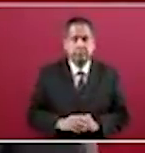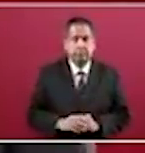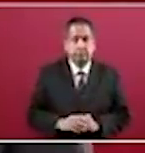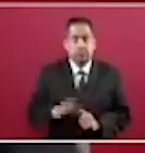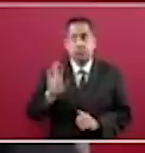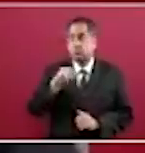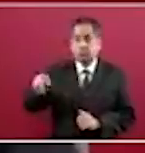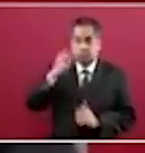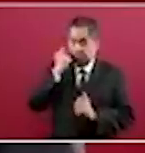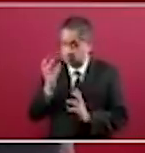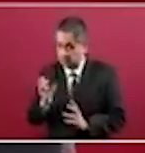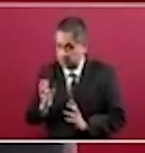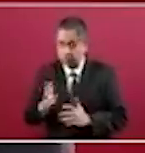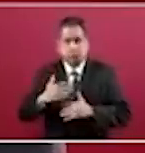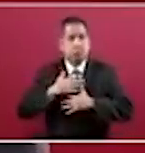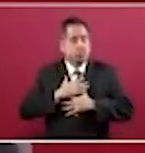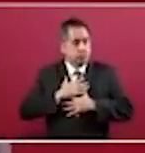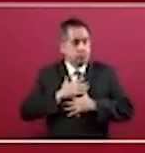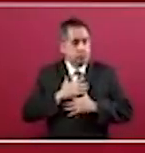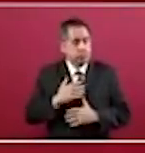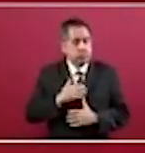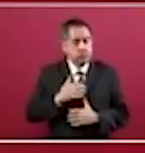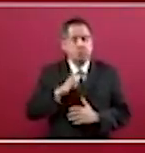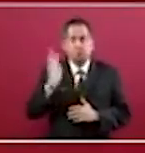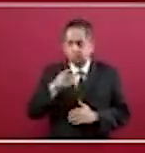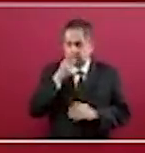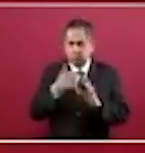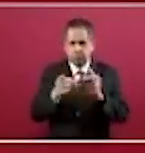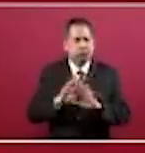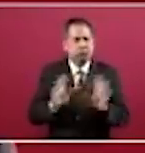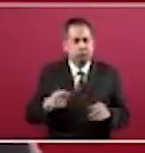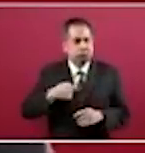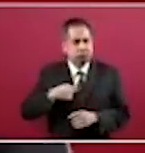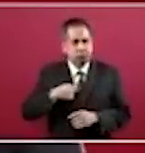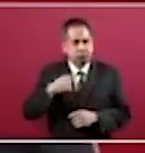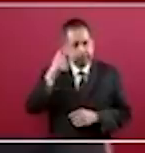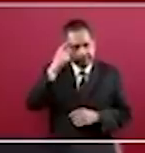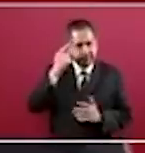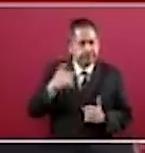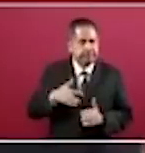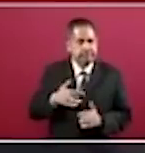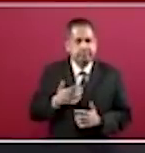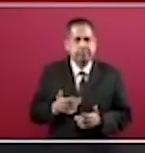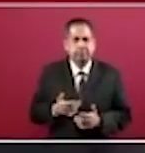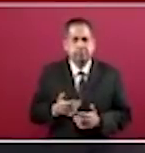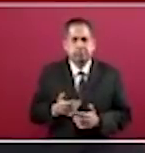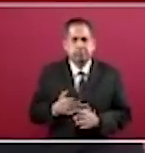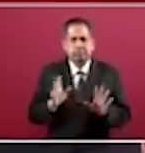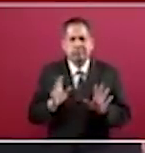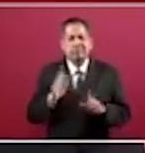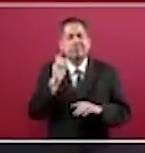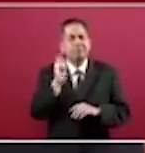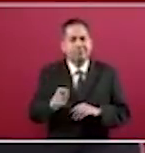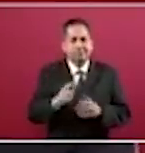Si queremos eso. Yo, ya lo he dicho, soy partidario de